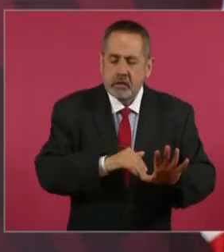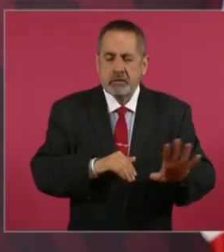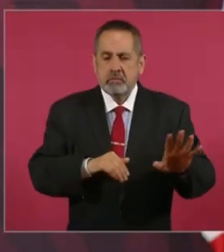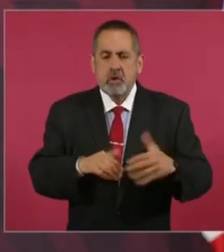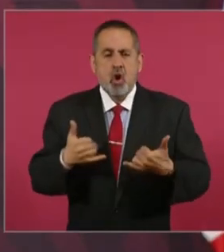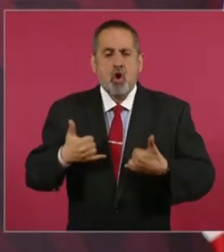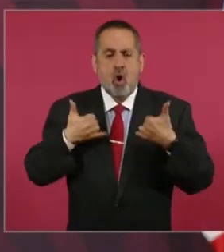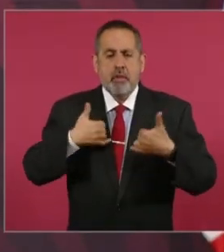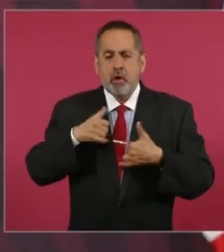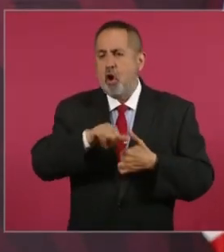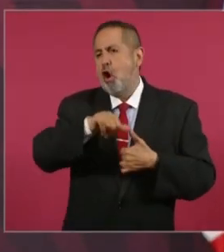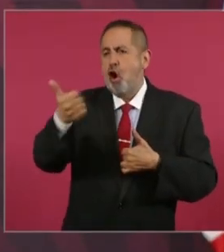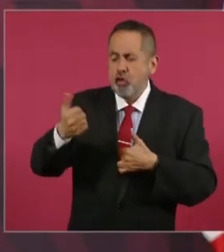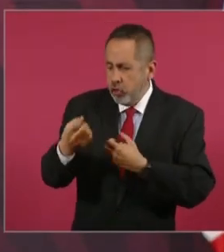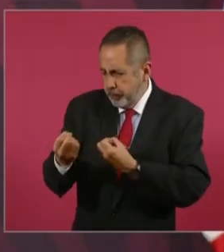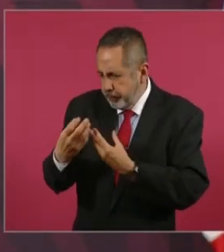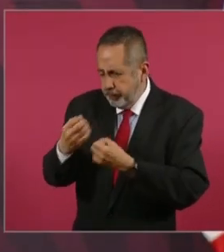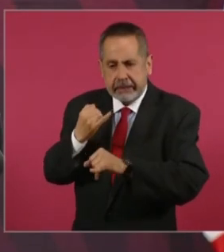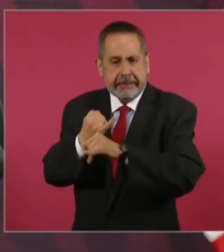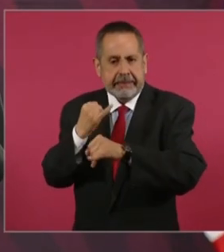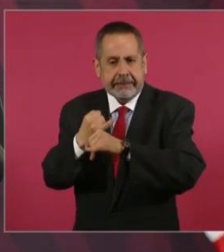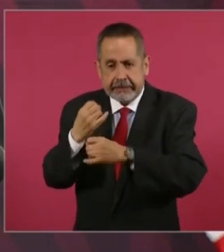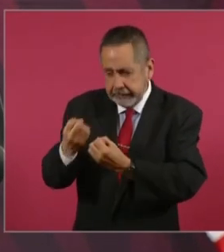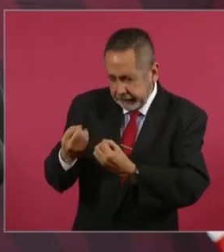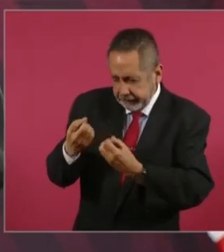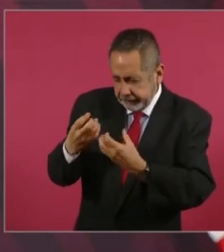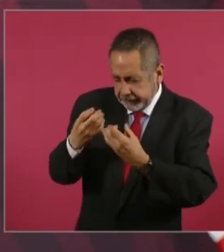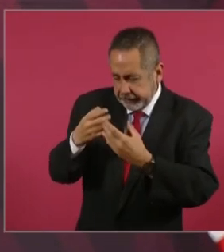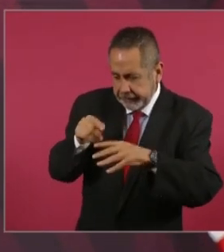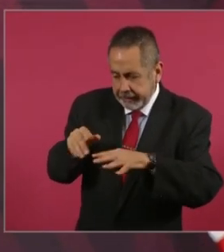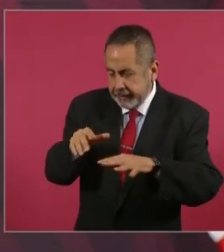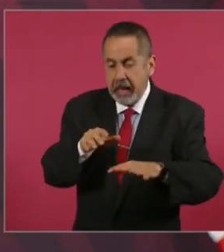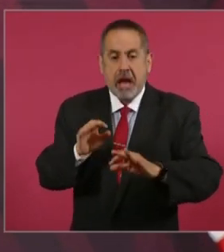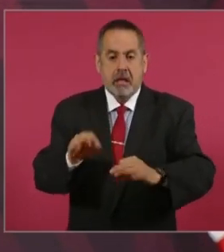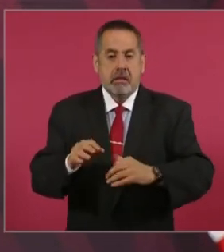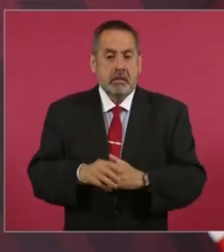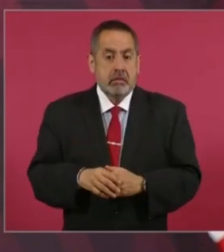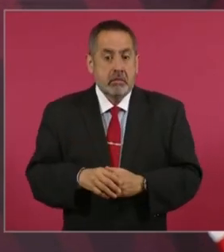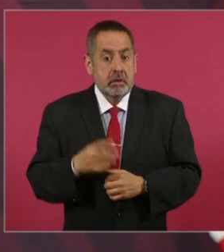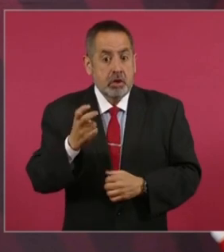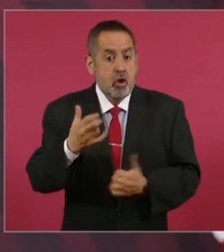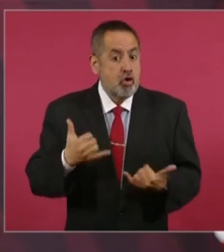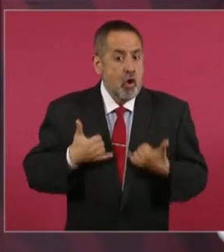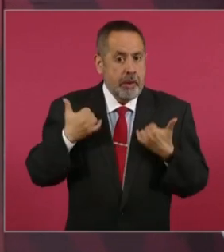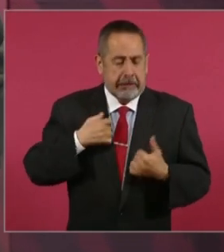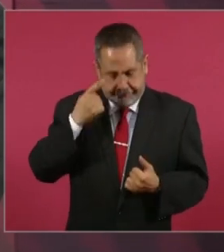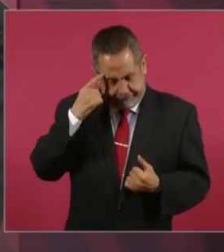tienen otros sistemas, las redes. Por eso los jóvenes están así,